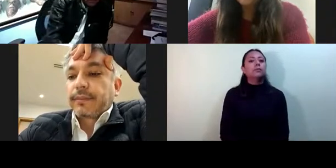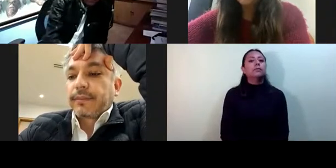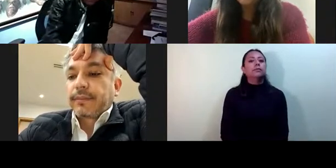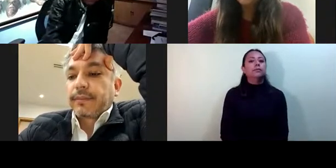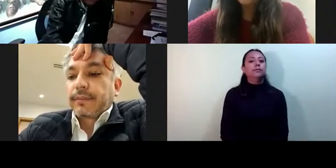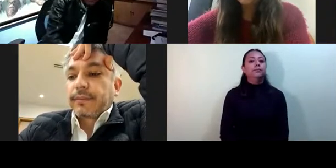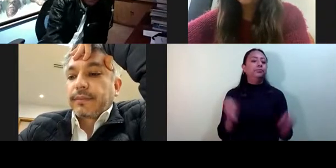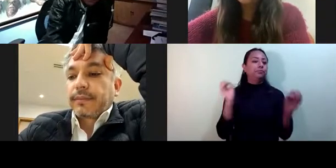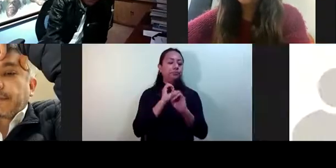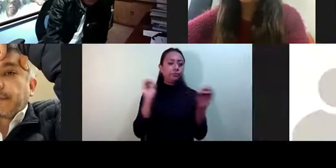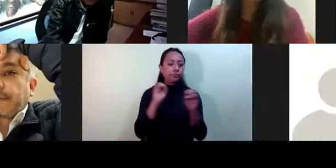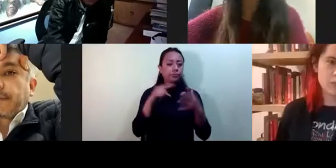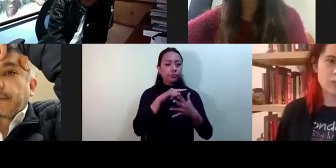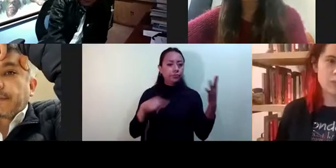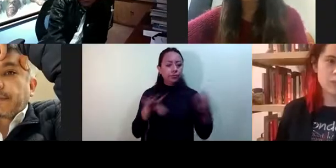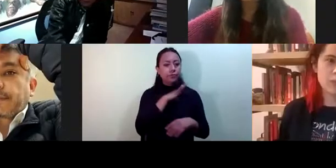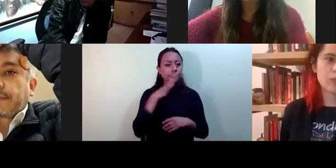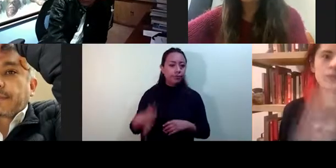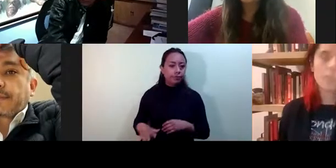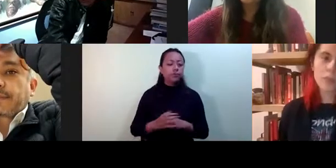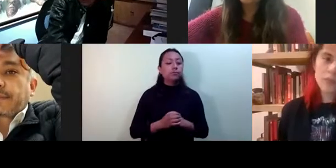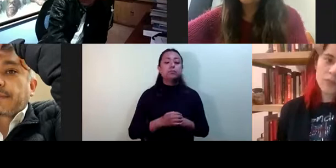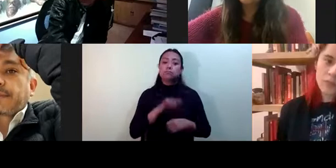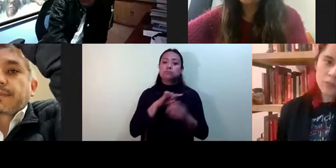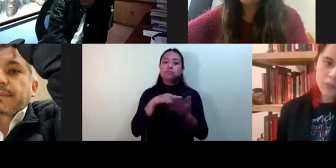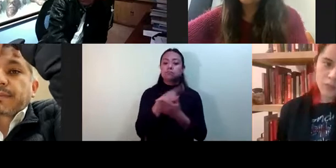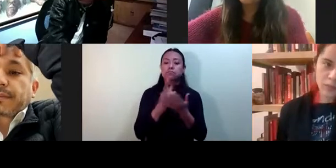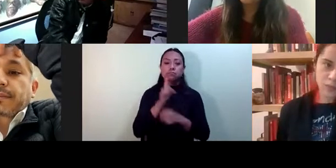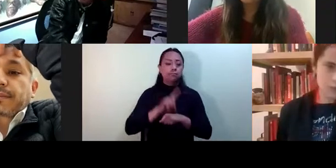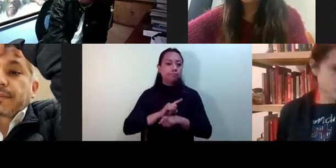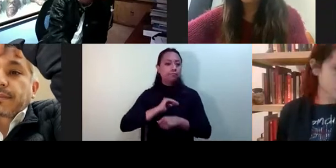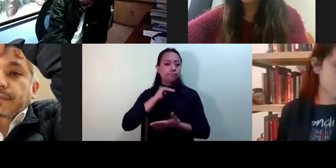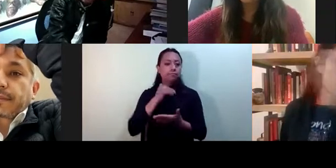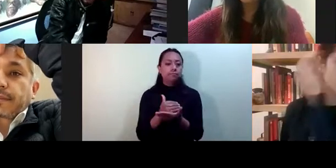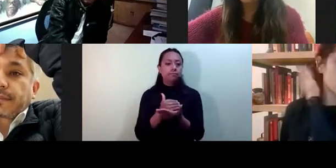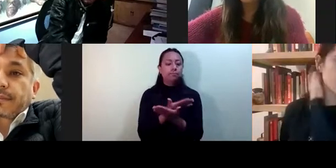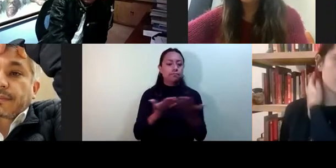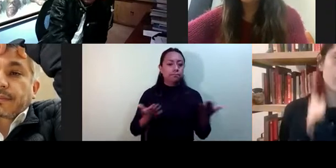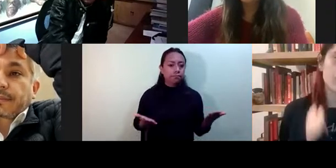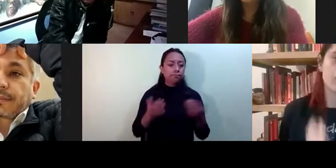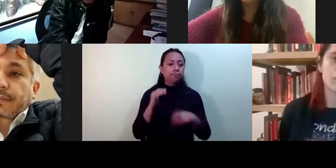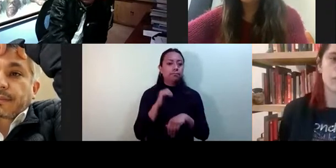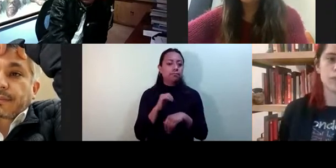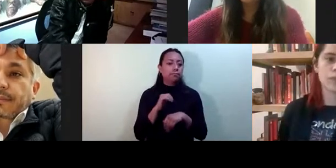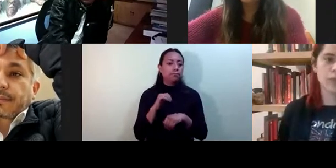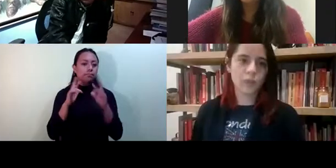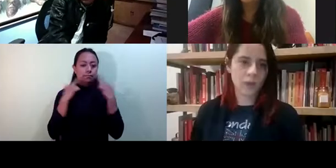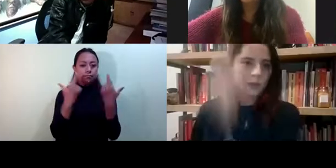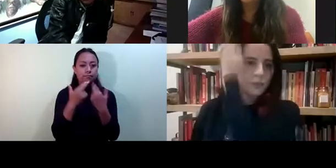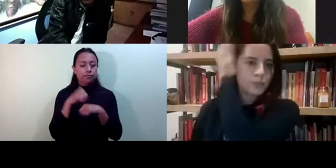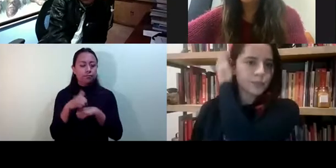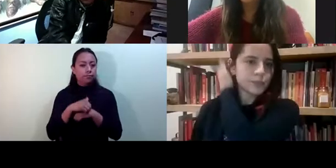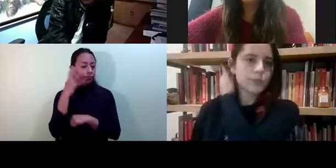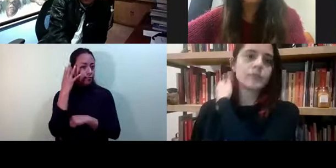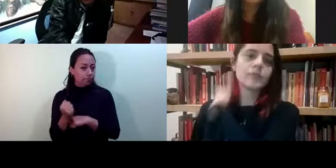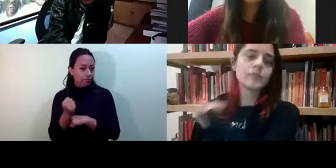No habiendo asuntos generales que enlistar y al haber agotado el orden del día, se levanta la 9ª sesión extraordinaria de